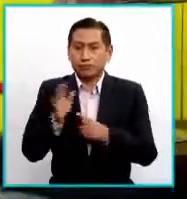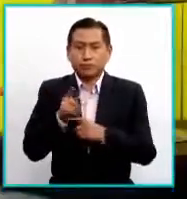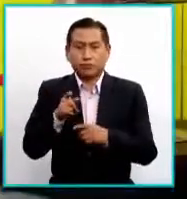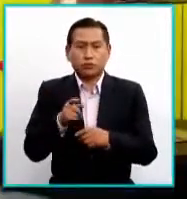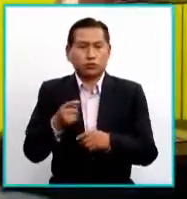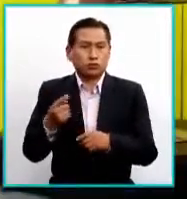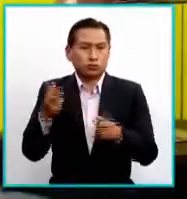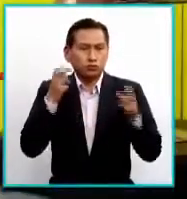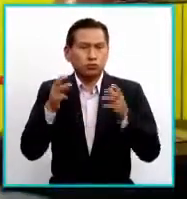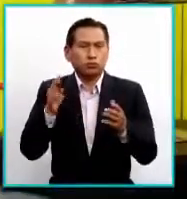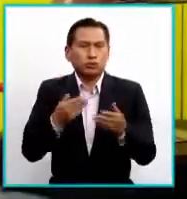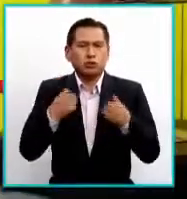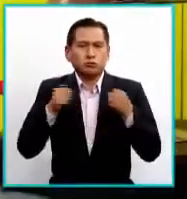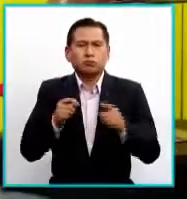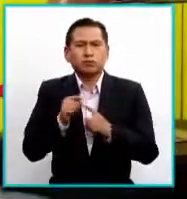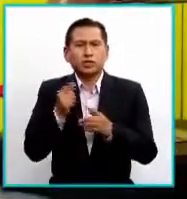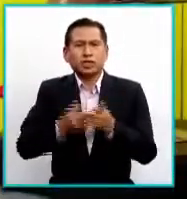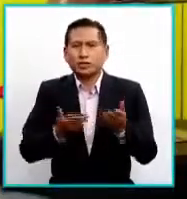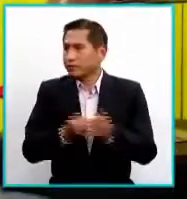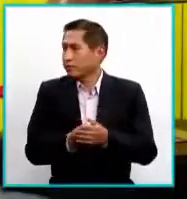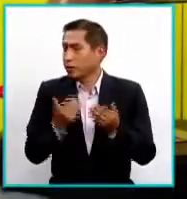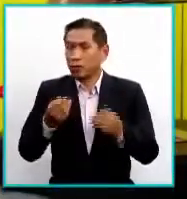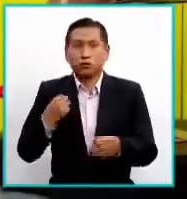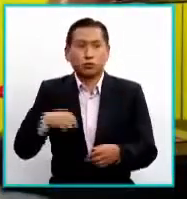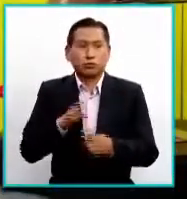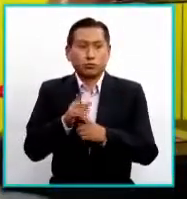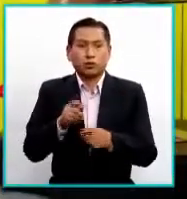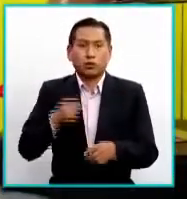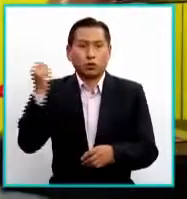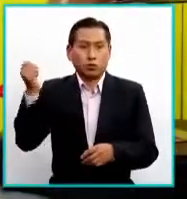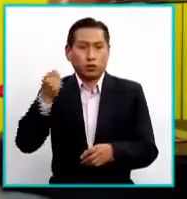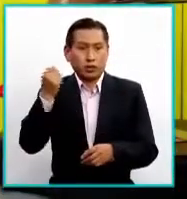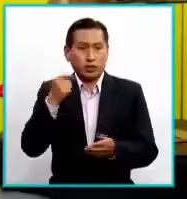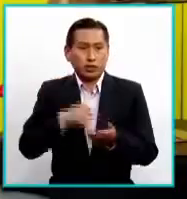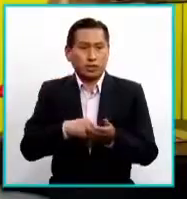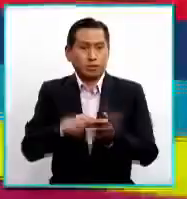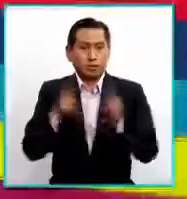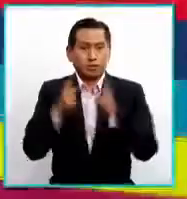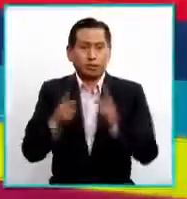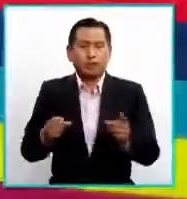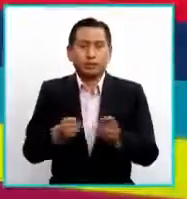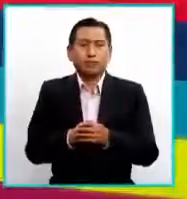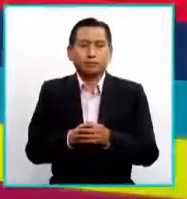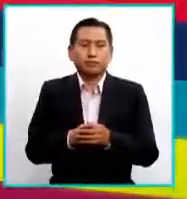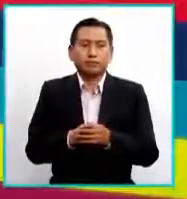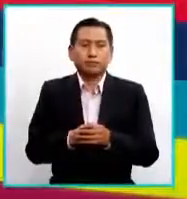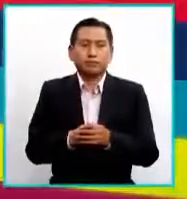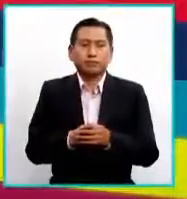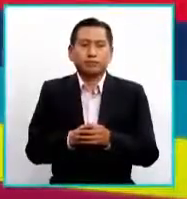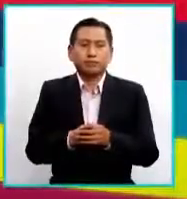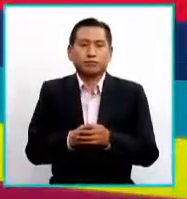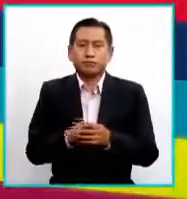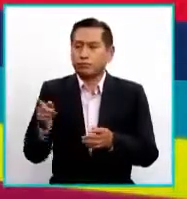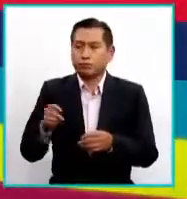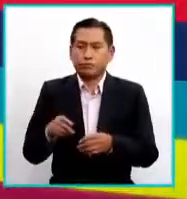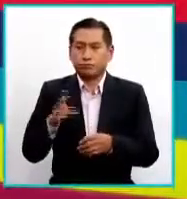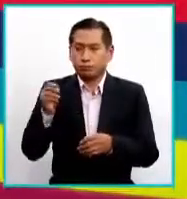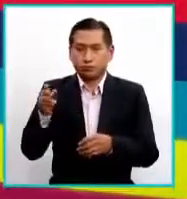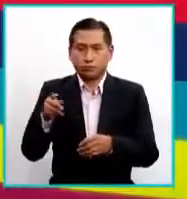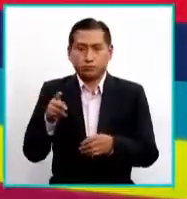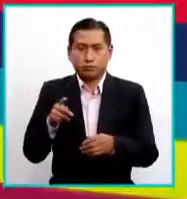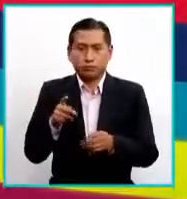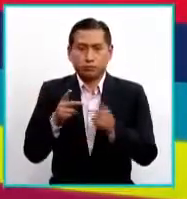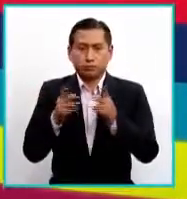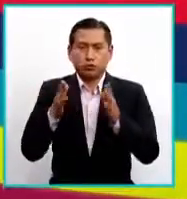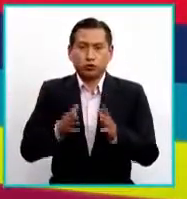su sonido. A ver, ¿qué nos van a proponer? Ahora vamos a tocar una cueca potosina, de un compositor potosino, de